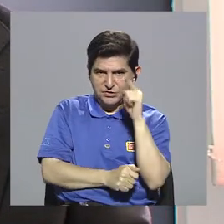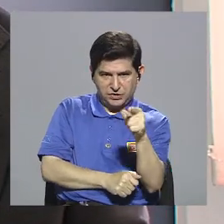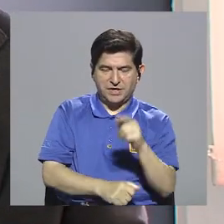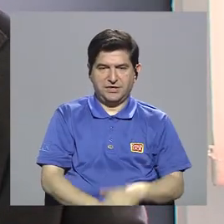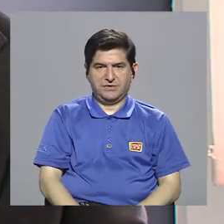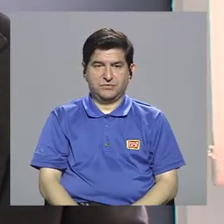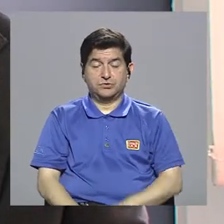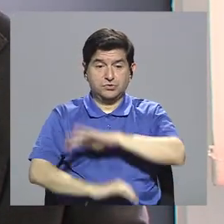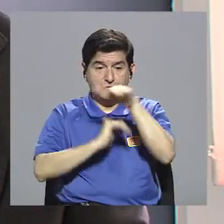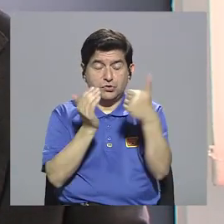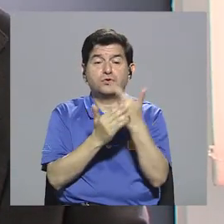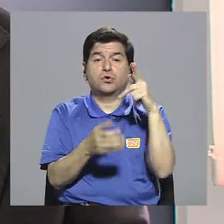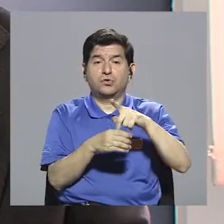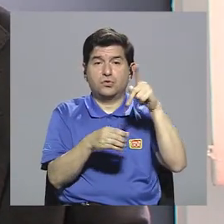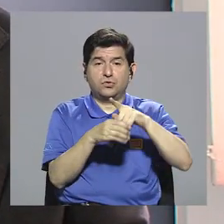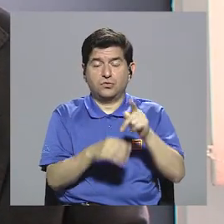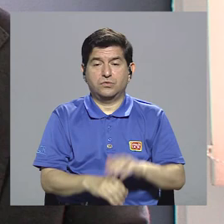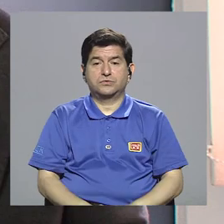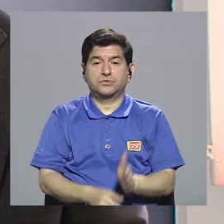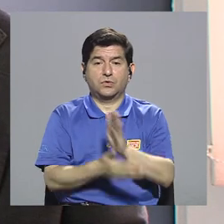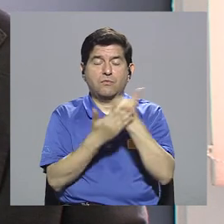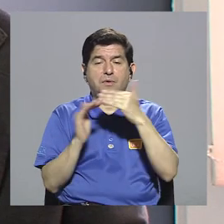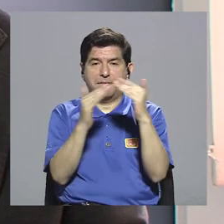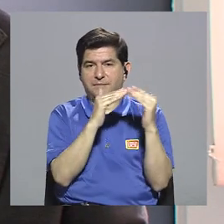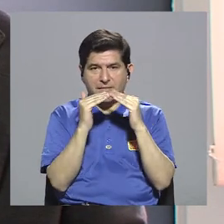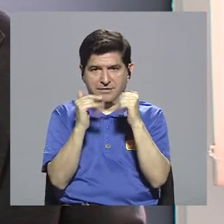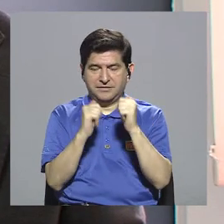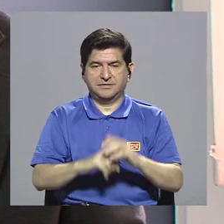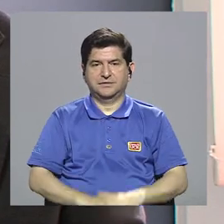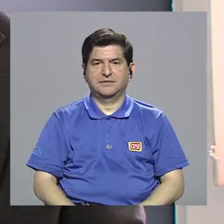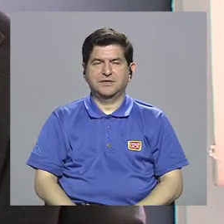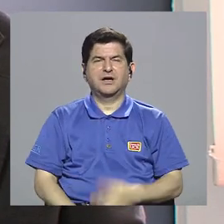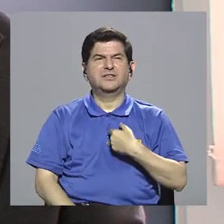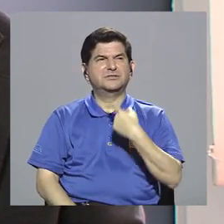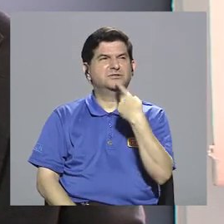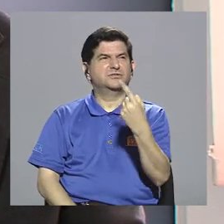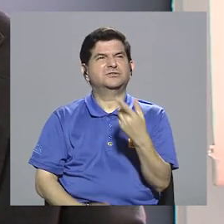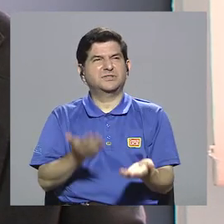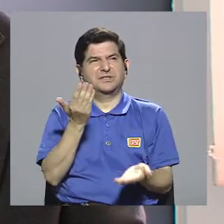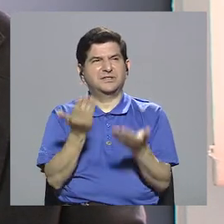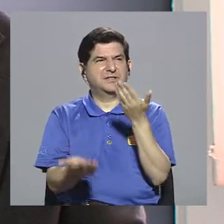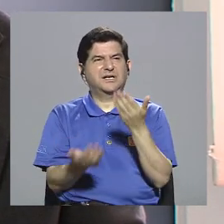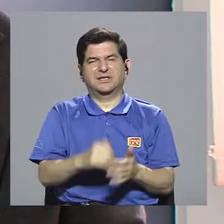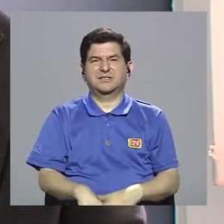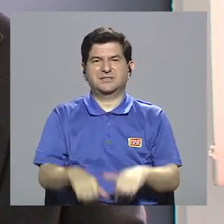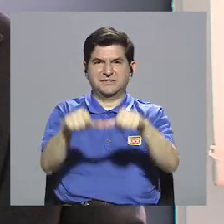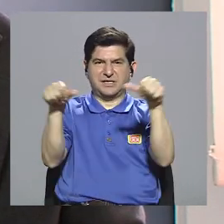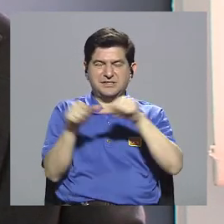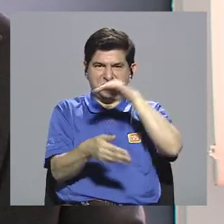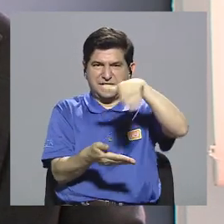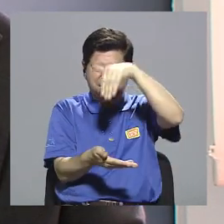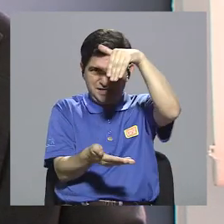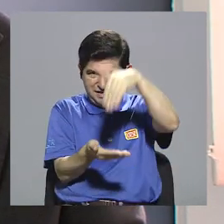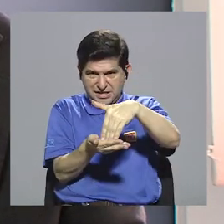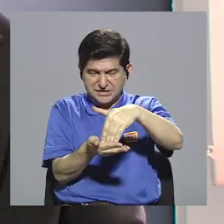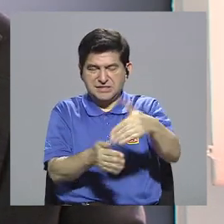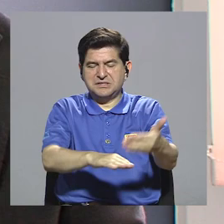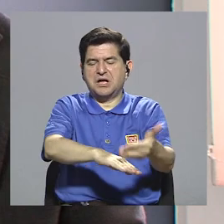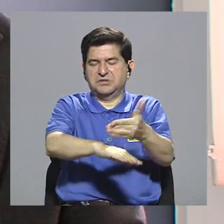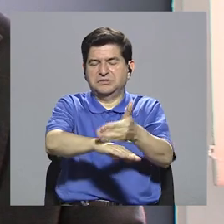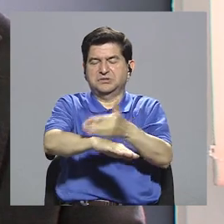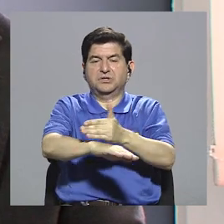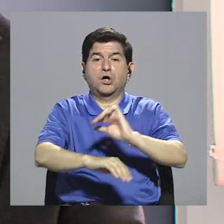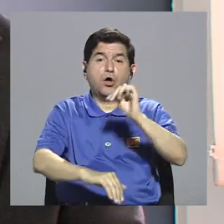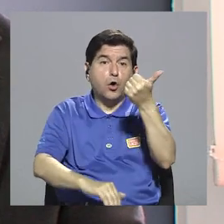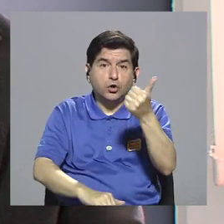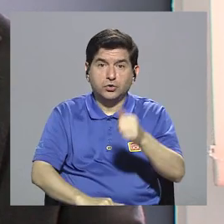sean parte de una comunidad eso yo diría que es una área central de avance nosotros que aquí en costa rica